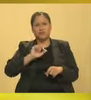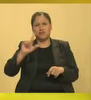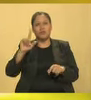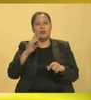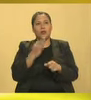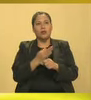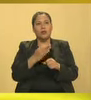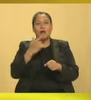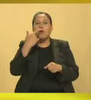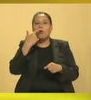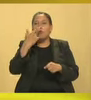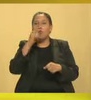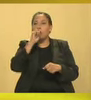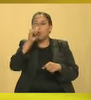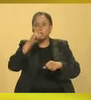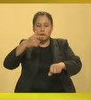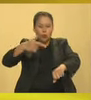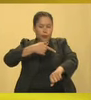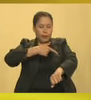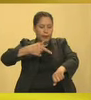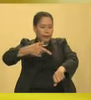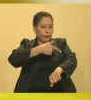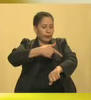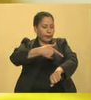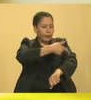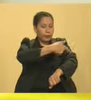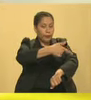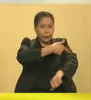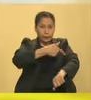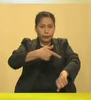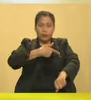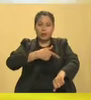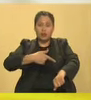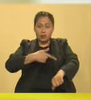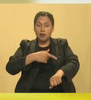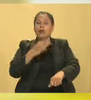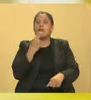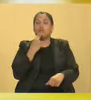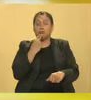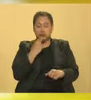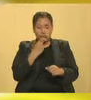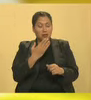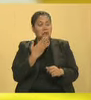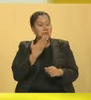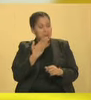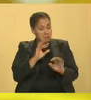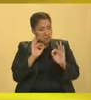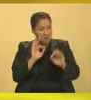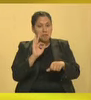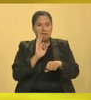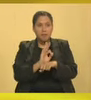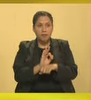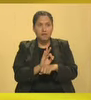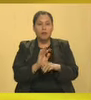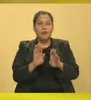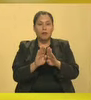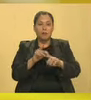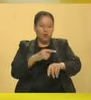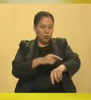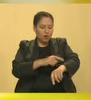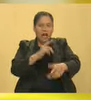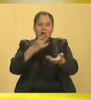luz pulsada o el láser. Aquí sí es un método que verdaderamente funciona muchísimo, lo extrae de